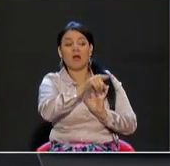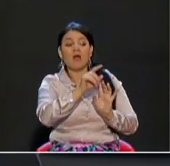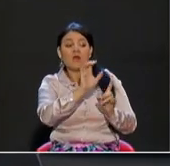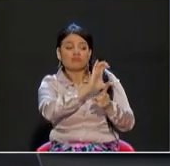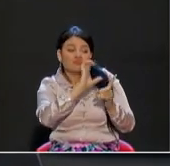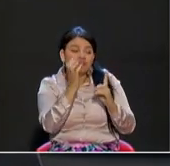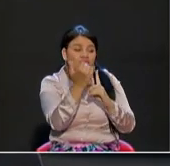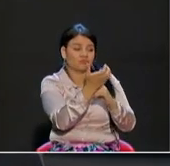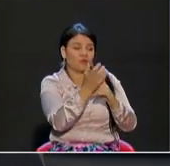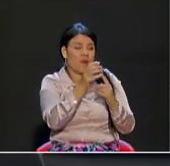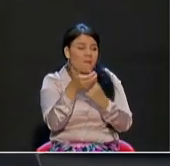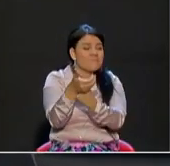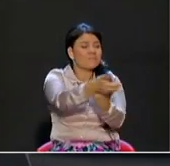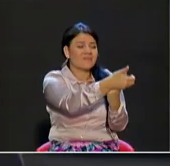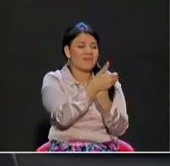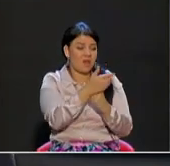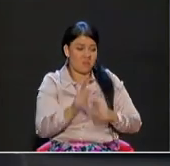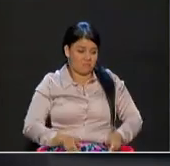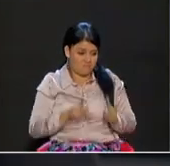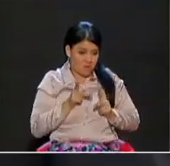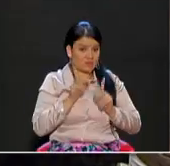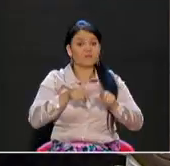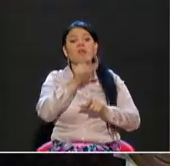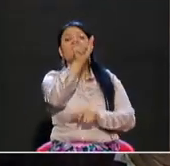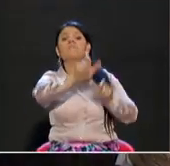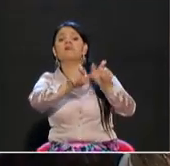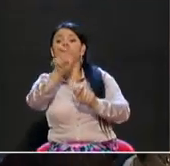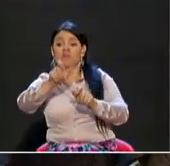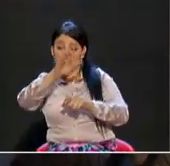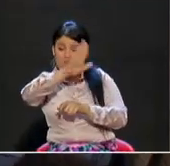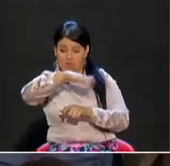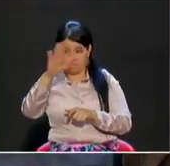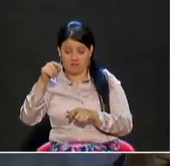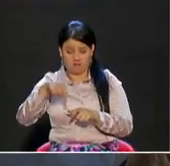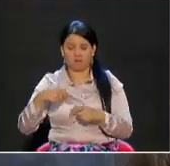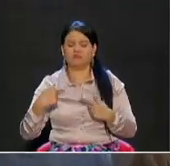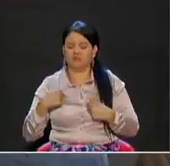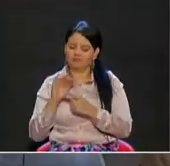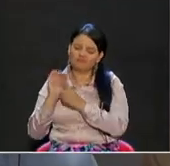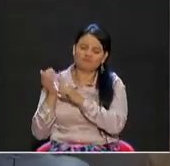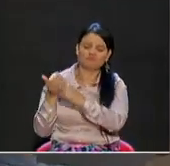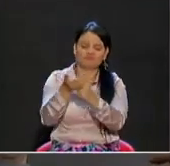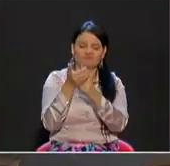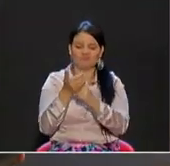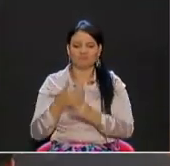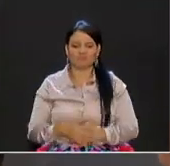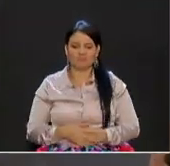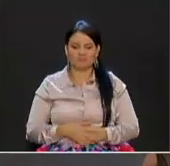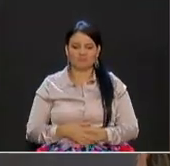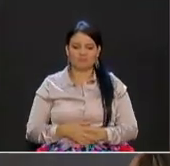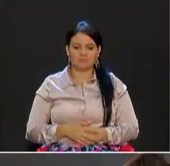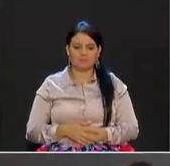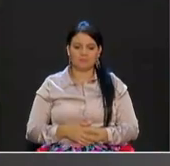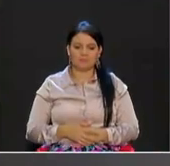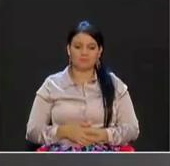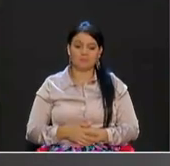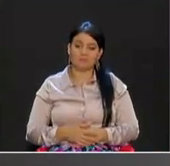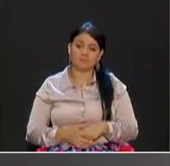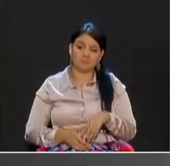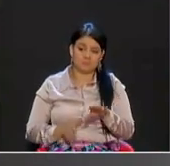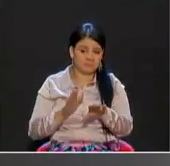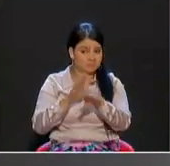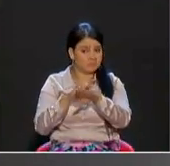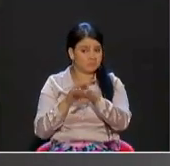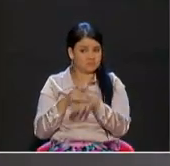vida sino también la seguridad a todos los antioqueños candidatos de guerra felipe no vales nada al interior de las universidades